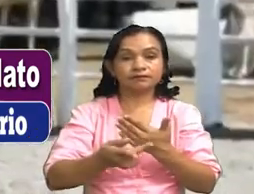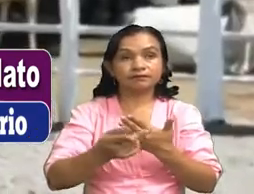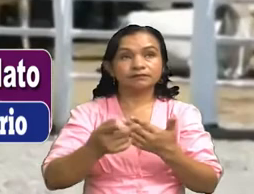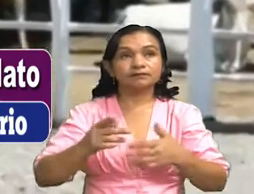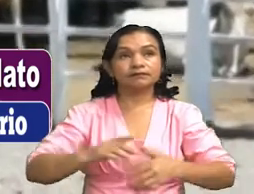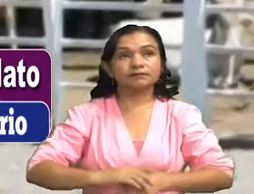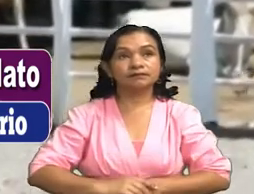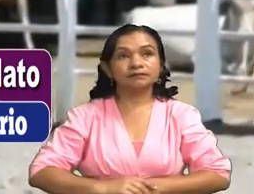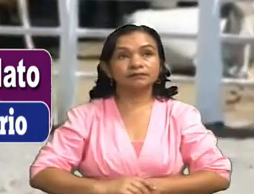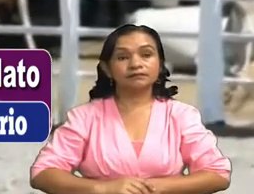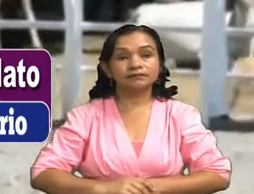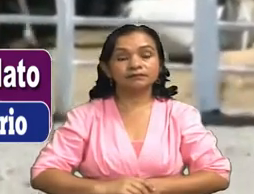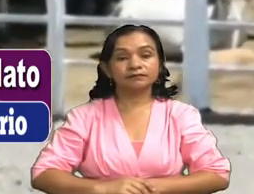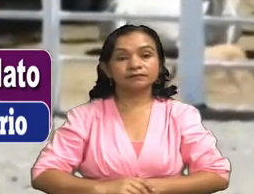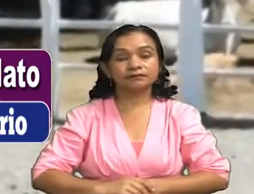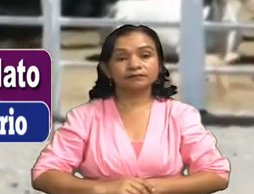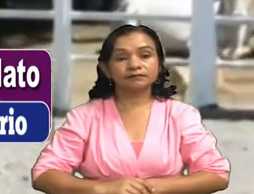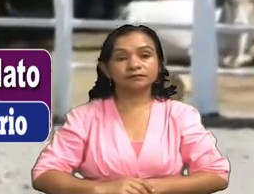¿ya?,